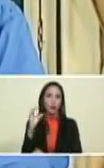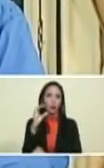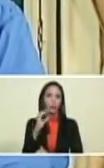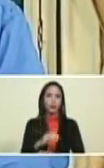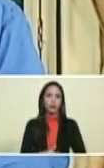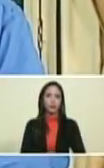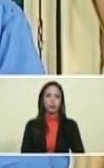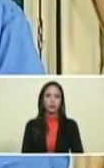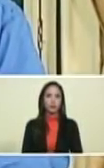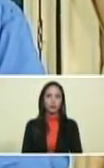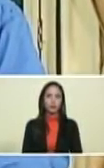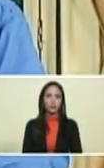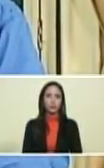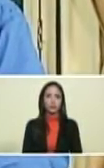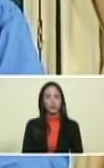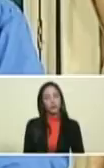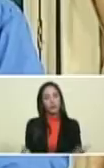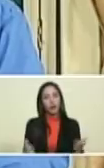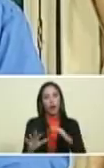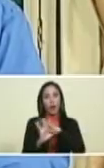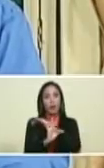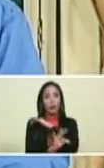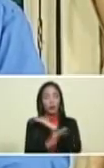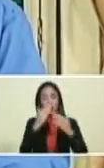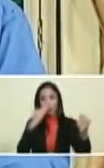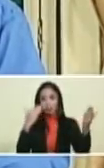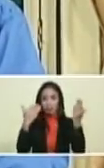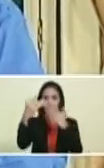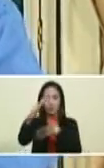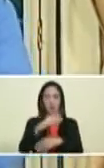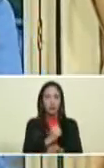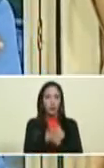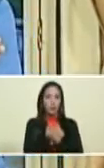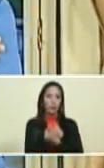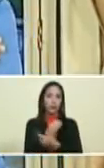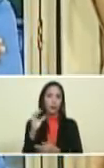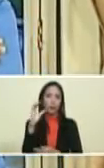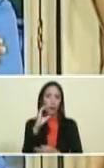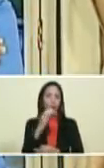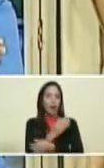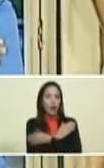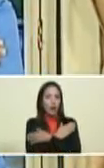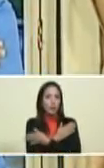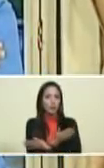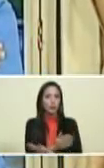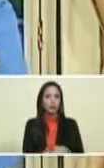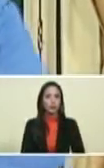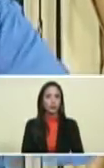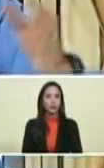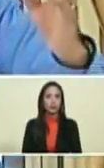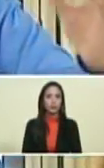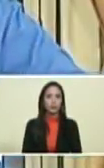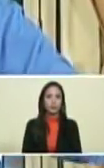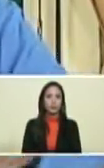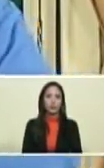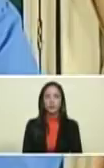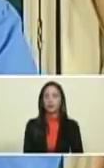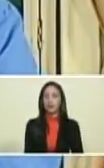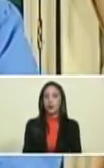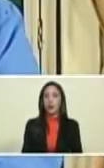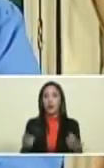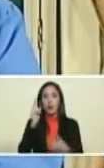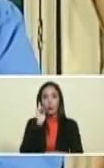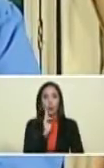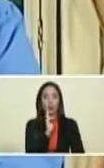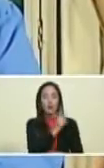Colombia, más allá de nuestra frontera y dentro de nuestra frontera, el amor a Colombia, la grande, la bolivariana,